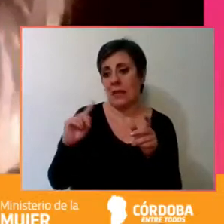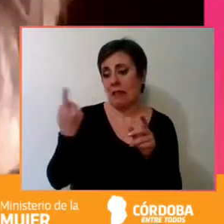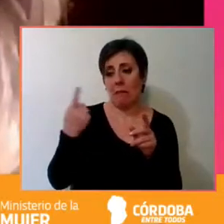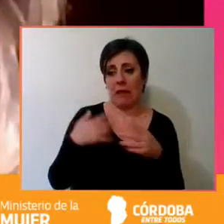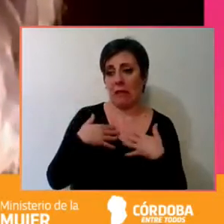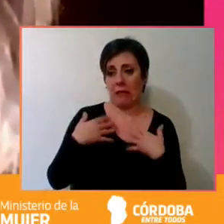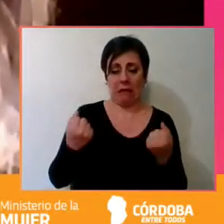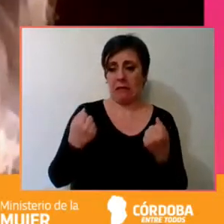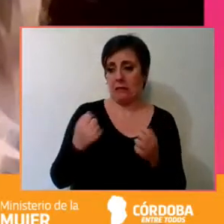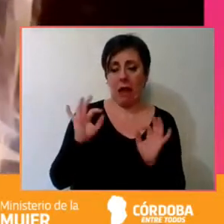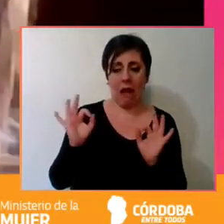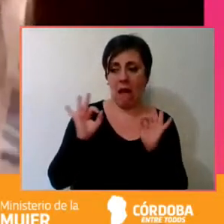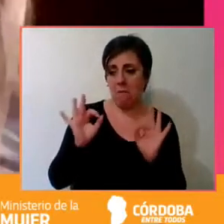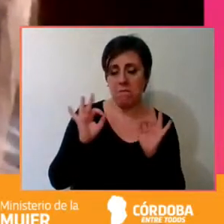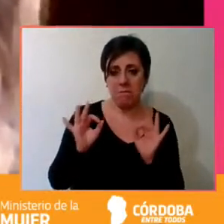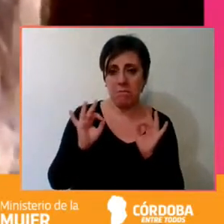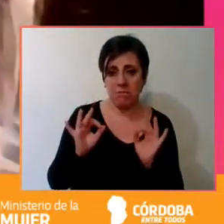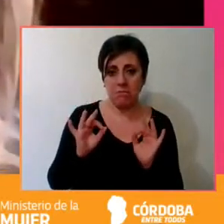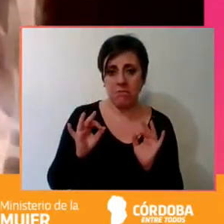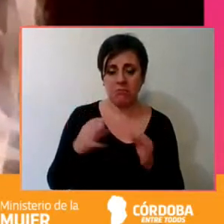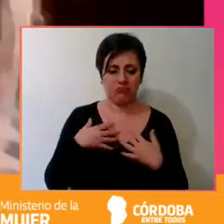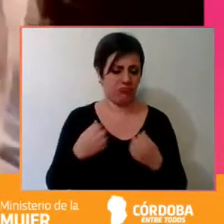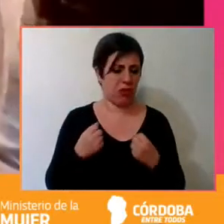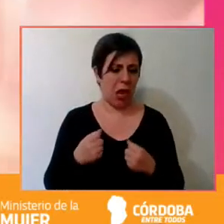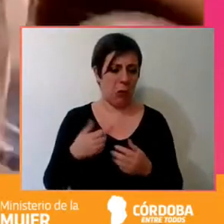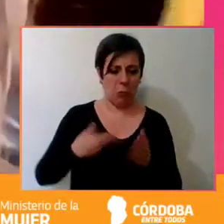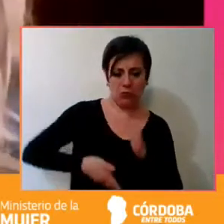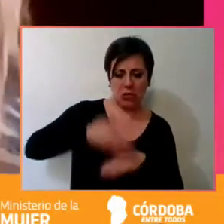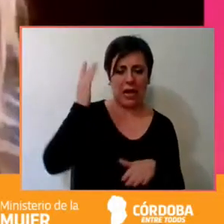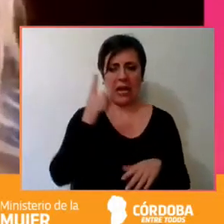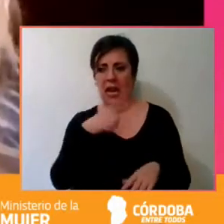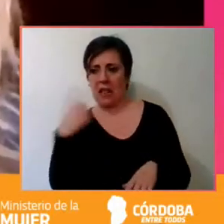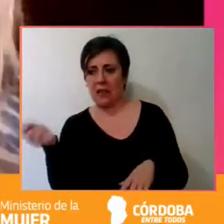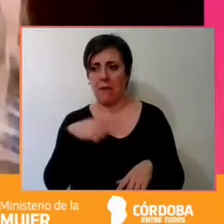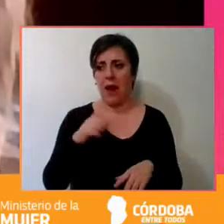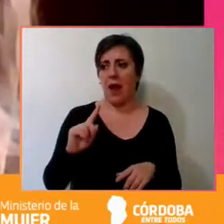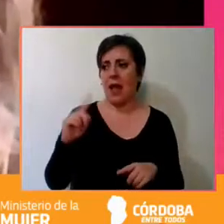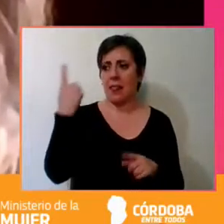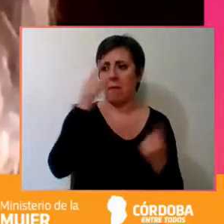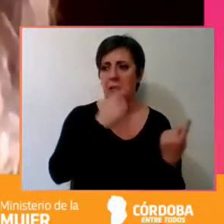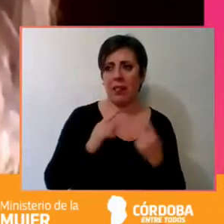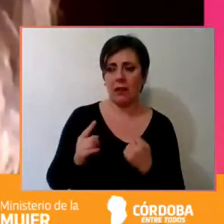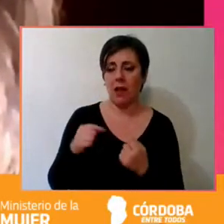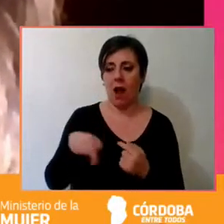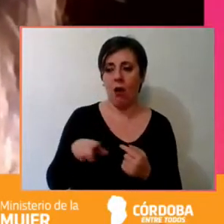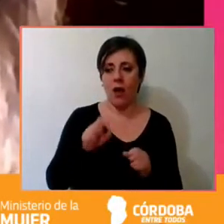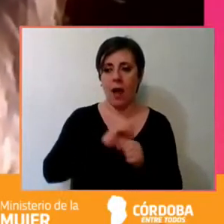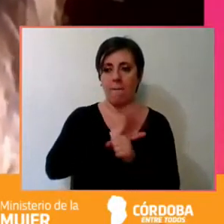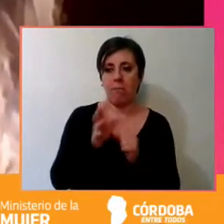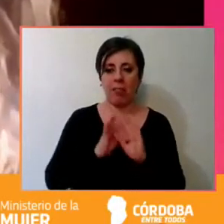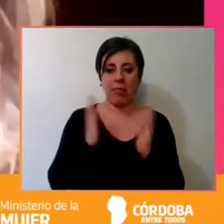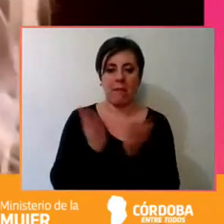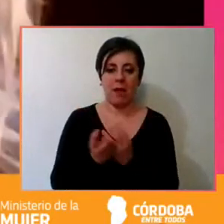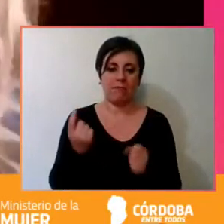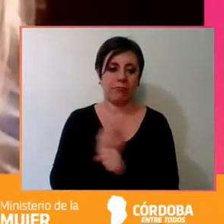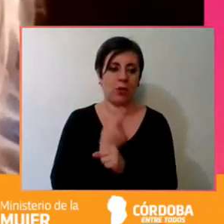aunque fueran adultos mayores, tenían salud, salían, entraban, y que con la pandemia ahora no pueden desplazarse porque